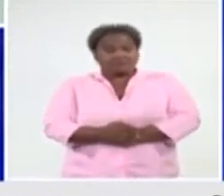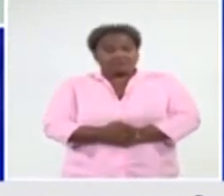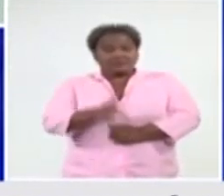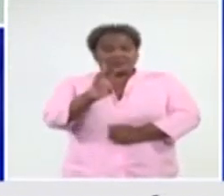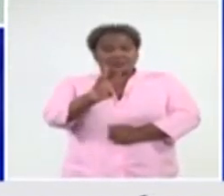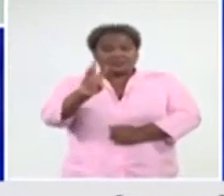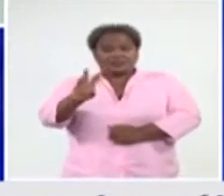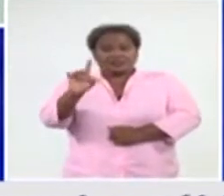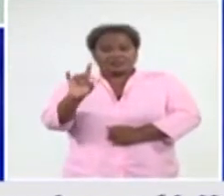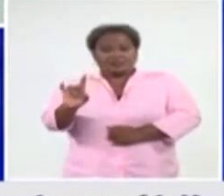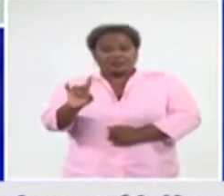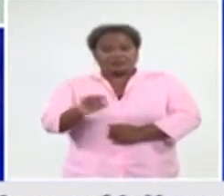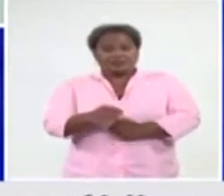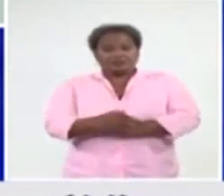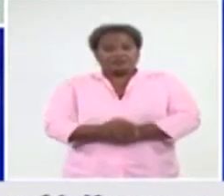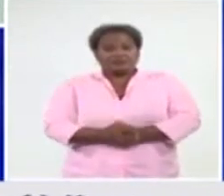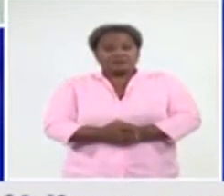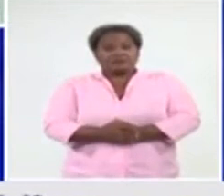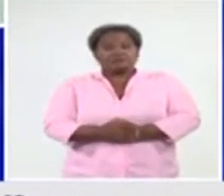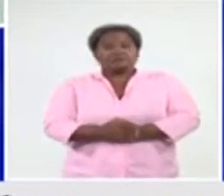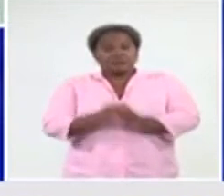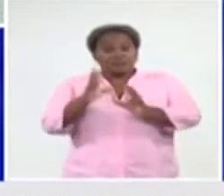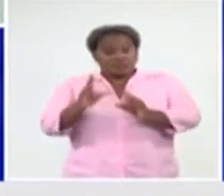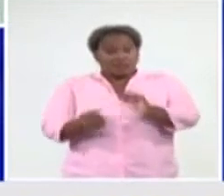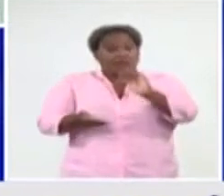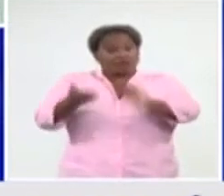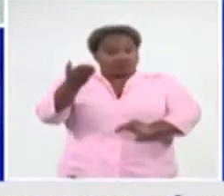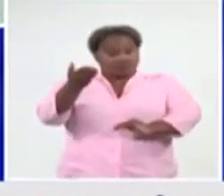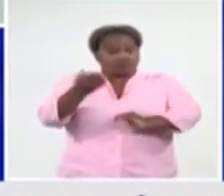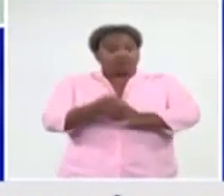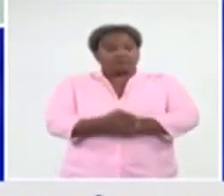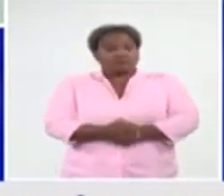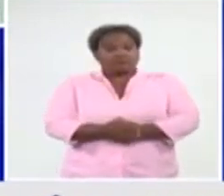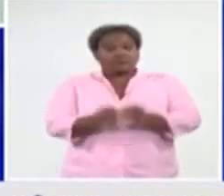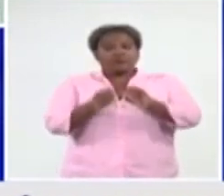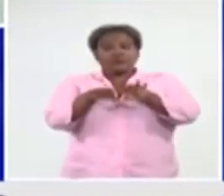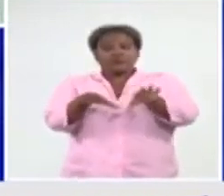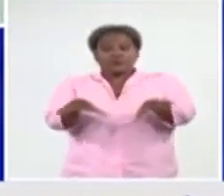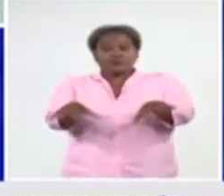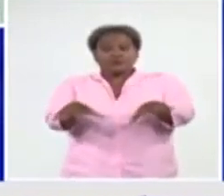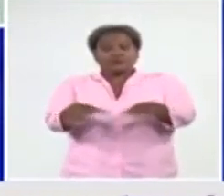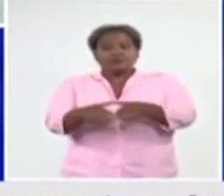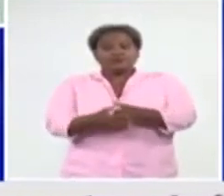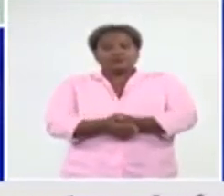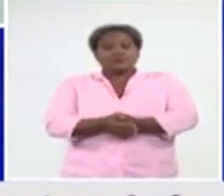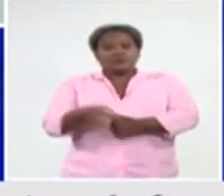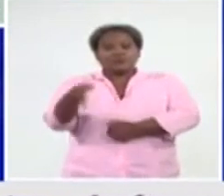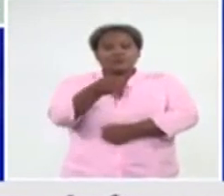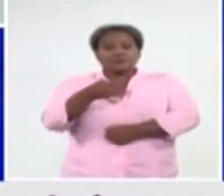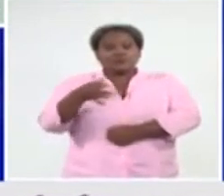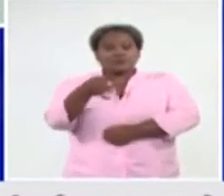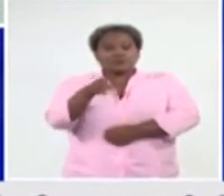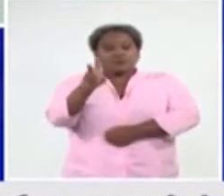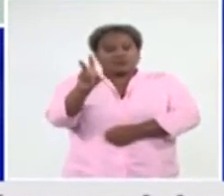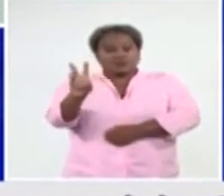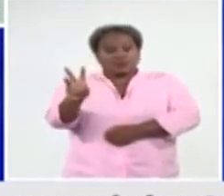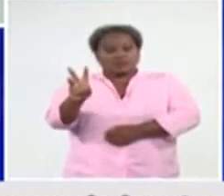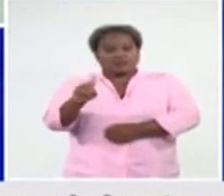339, todavía elevada la transmisión, dispersos además en sus 13